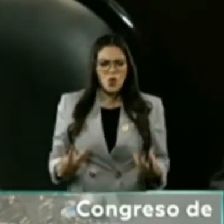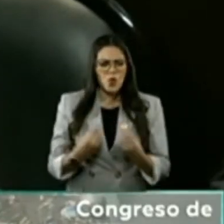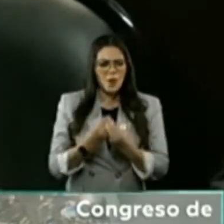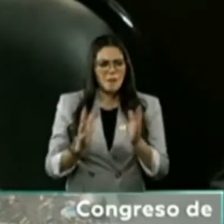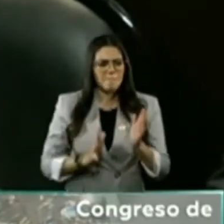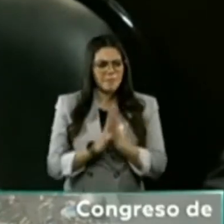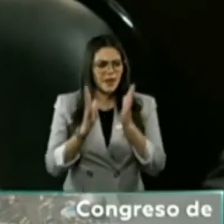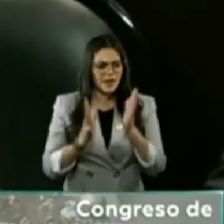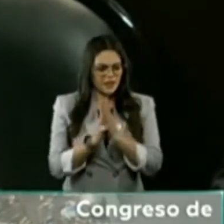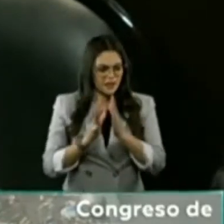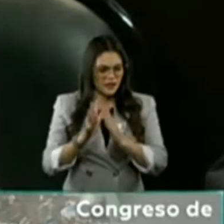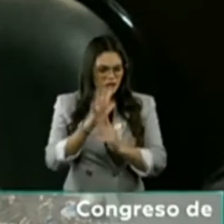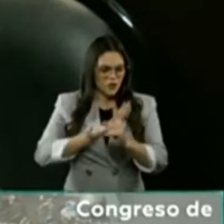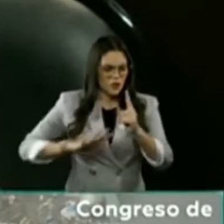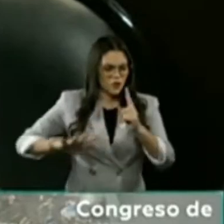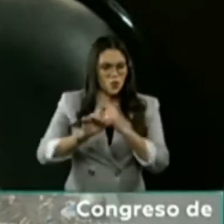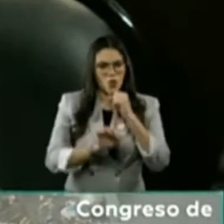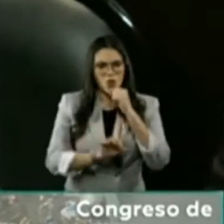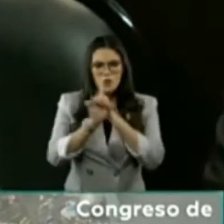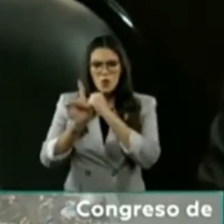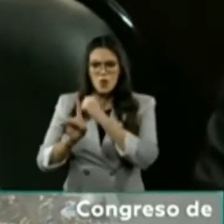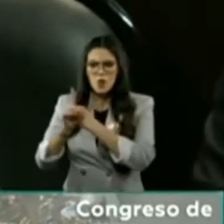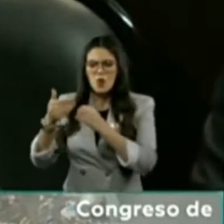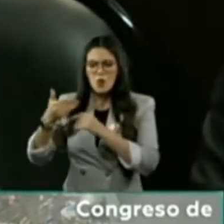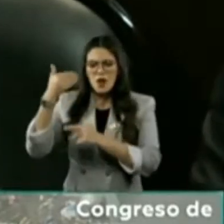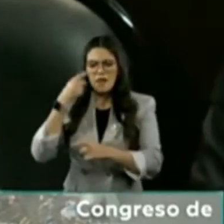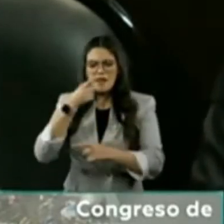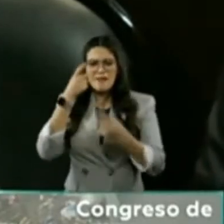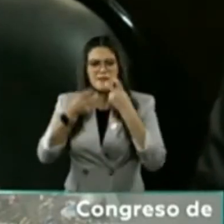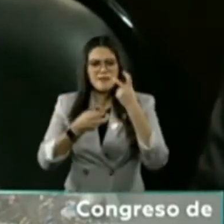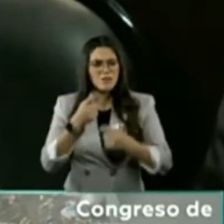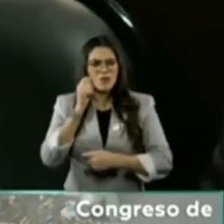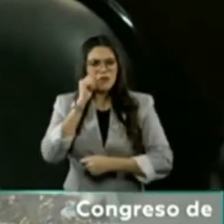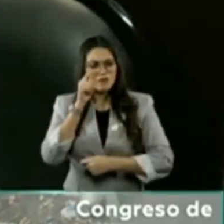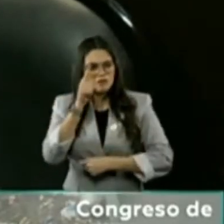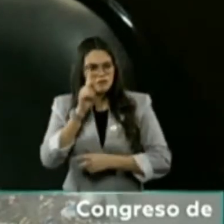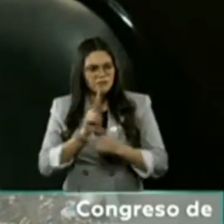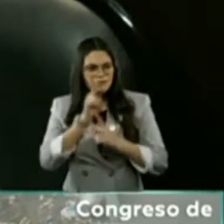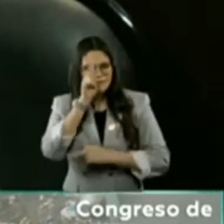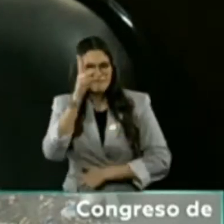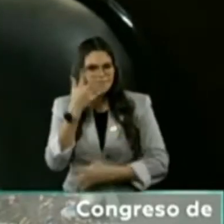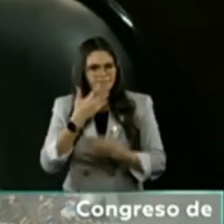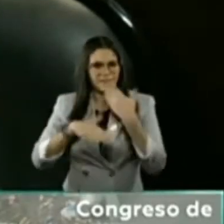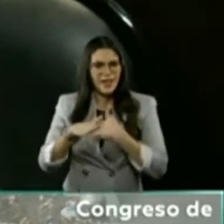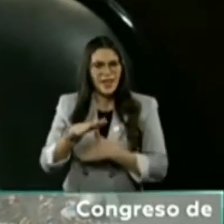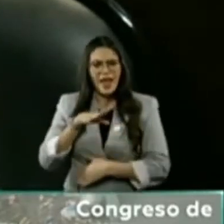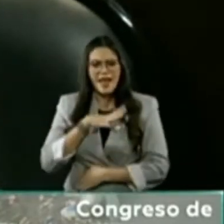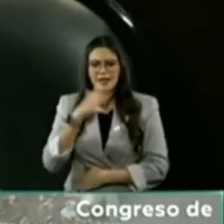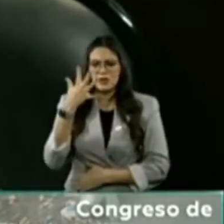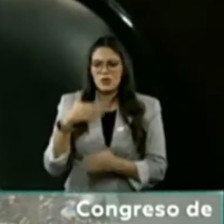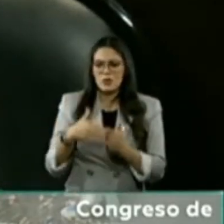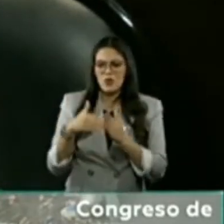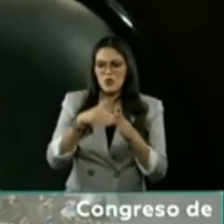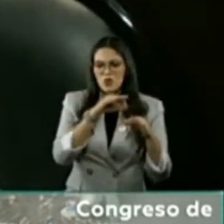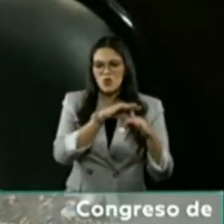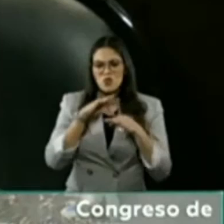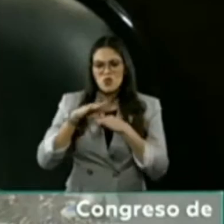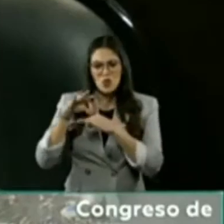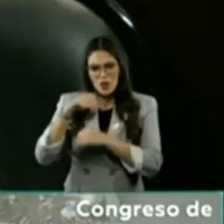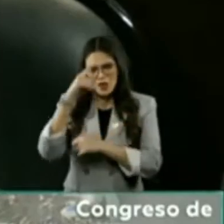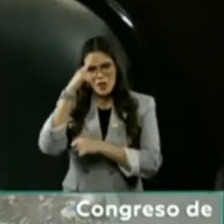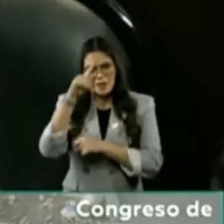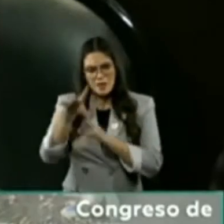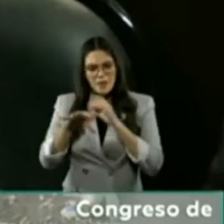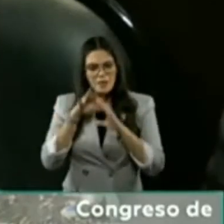haber superado los pronósticos, aportando 5 millones de votos a su triunfo en la elección